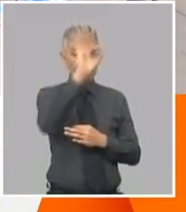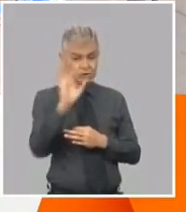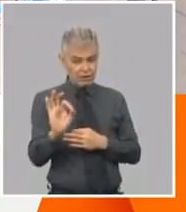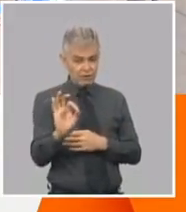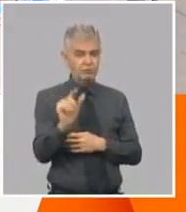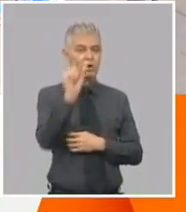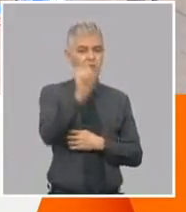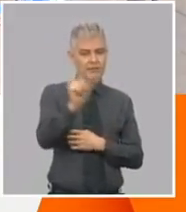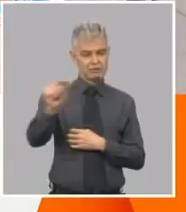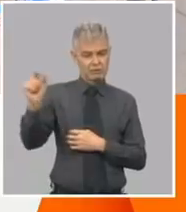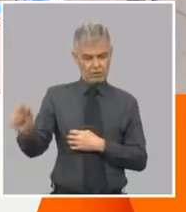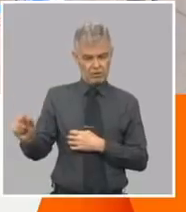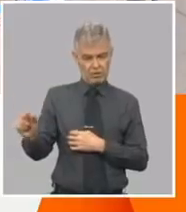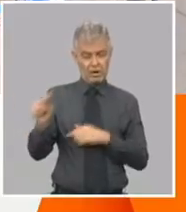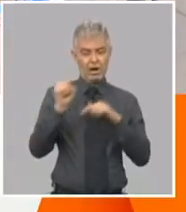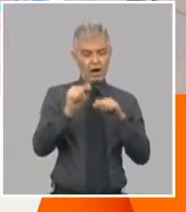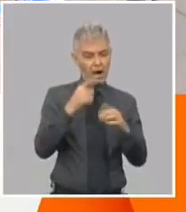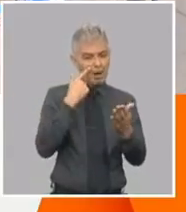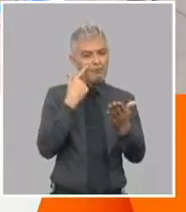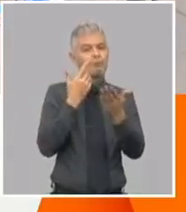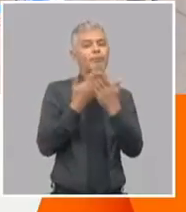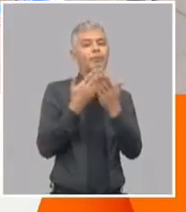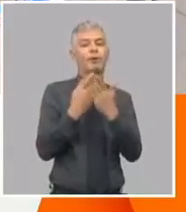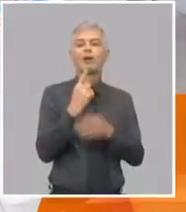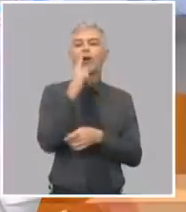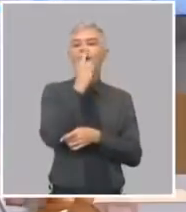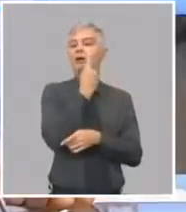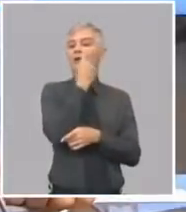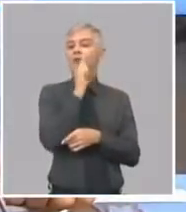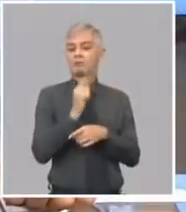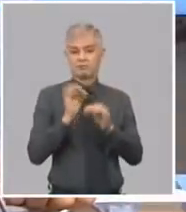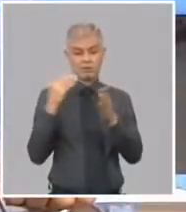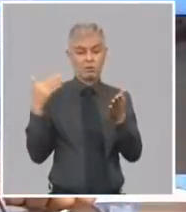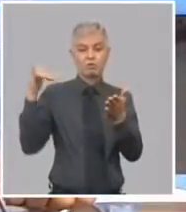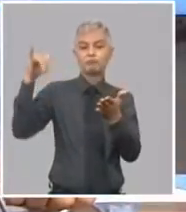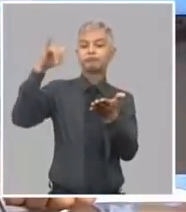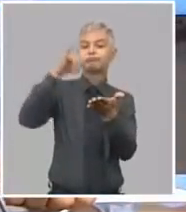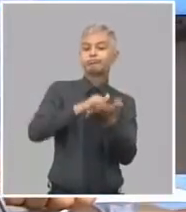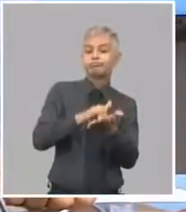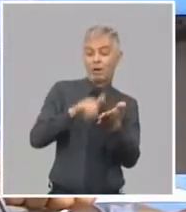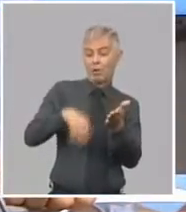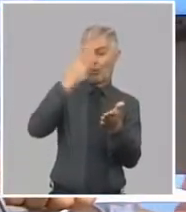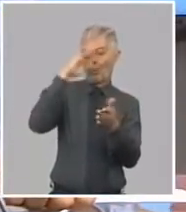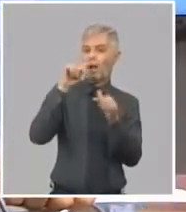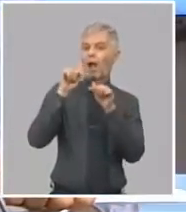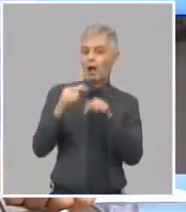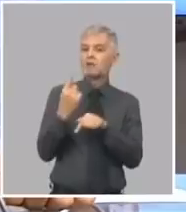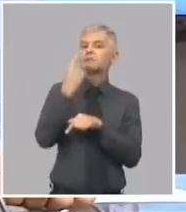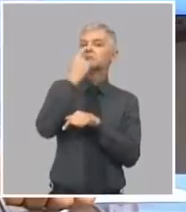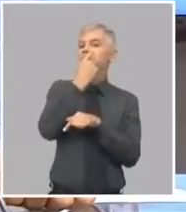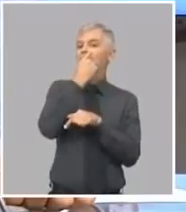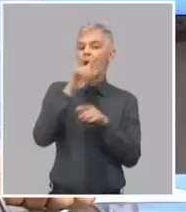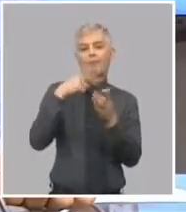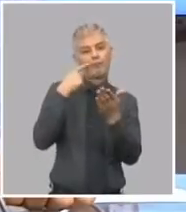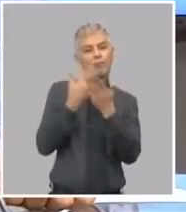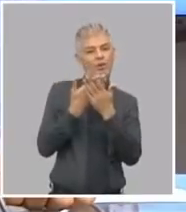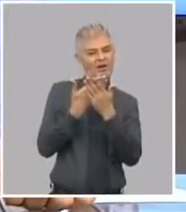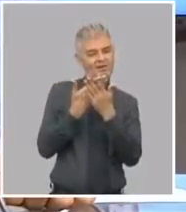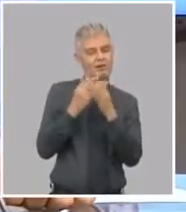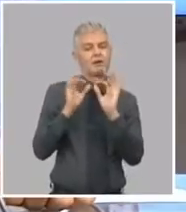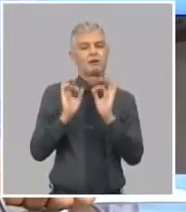pasajeros recibirá una prueba de PCR a su llegada y realmente nosotros creemos